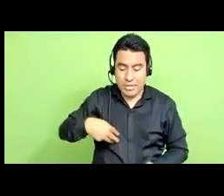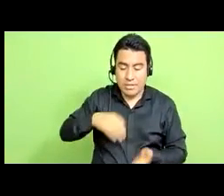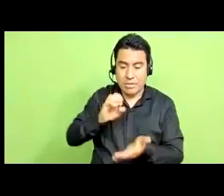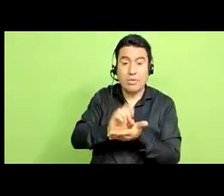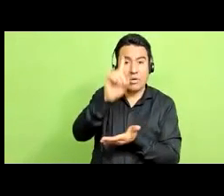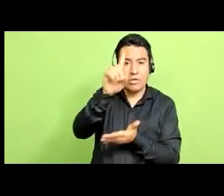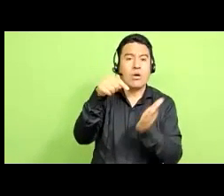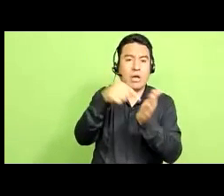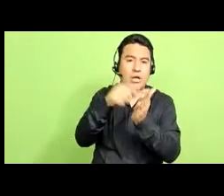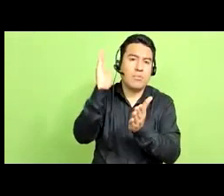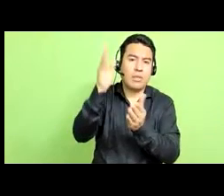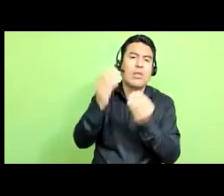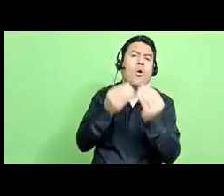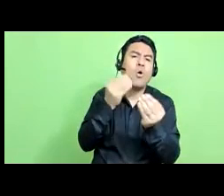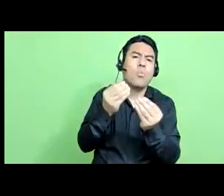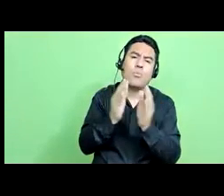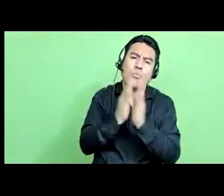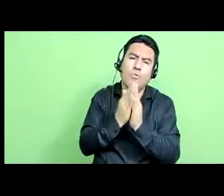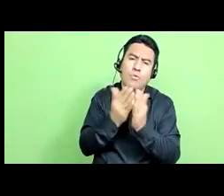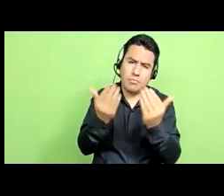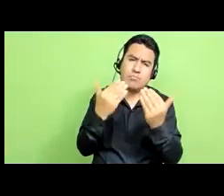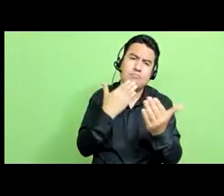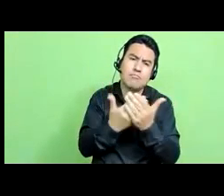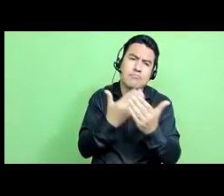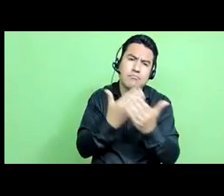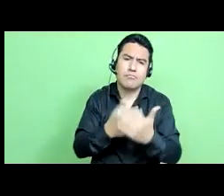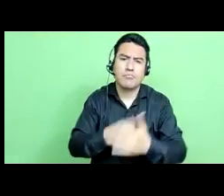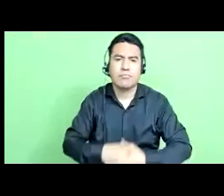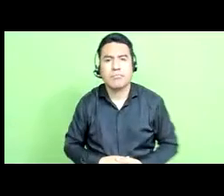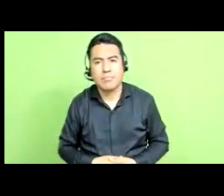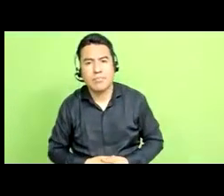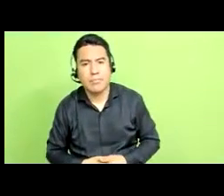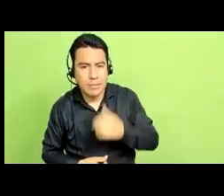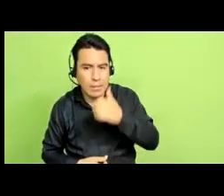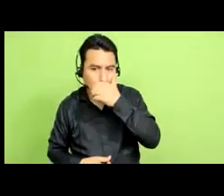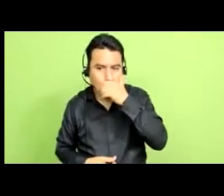gracias muchas gracias santiago mariel de por favor